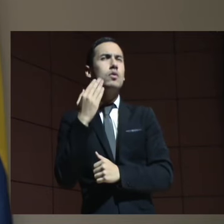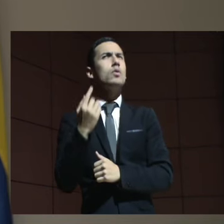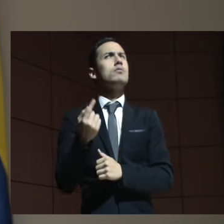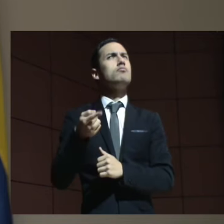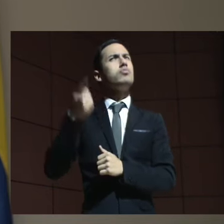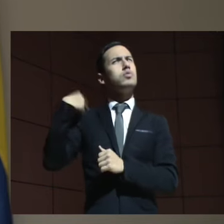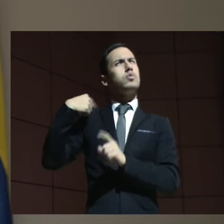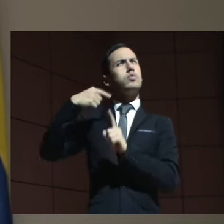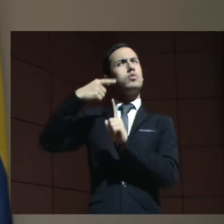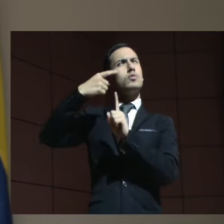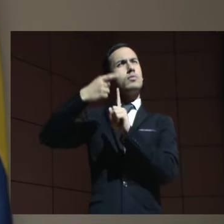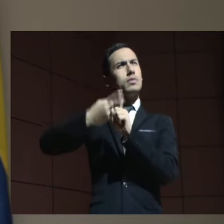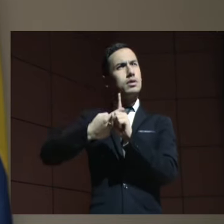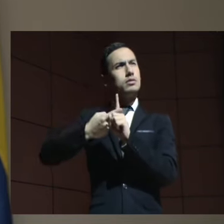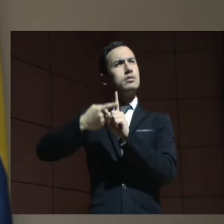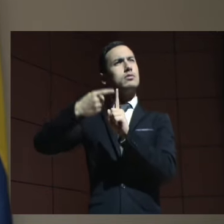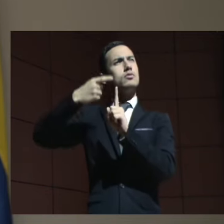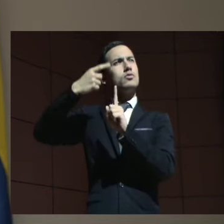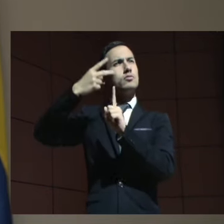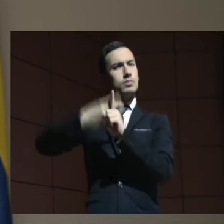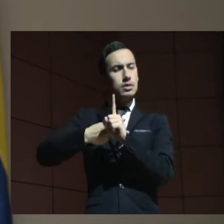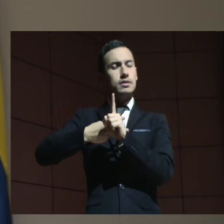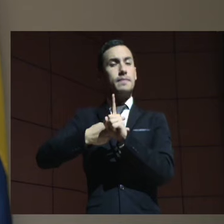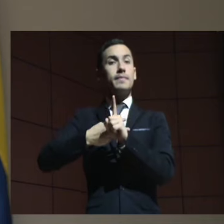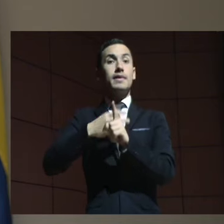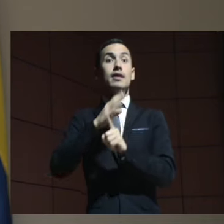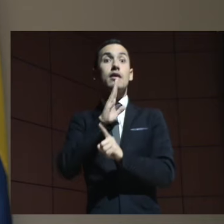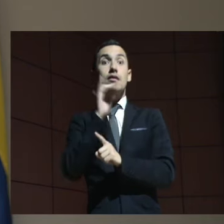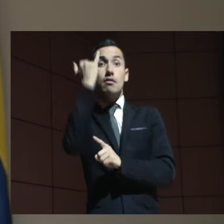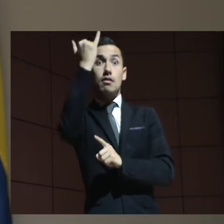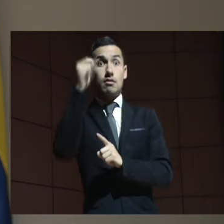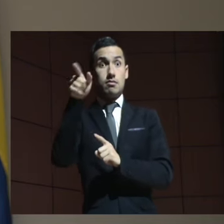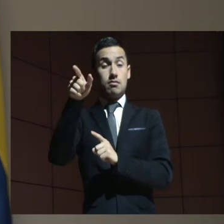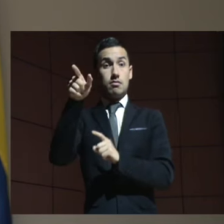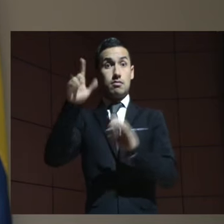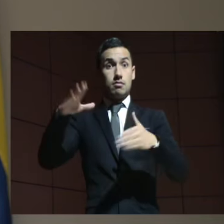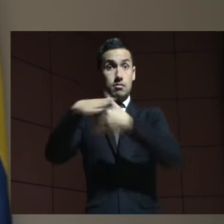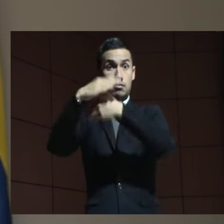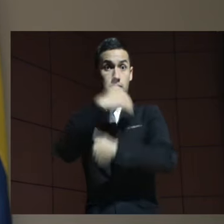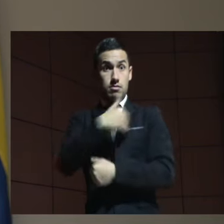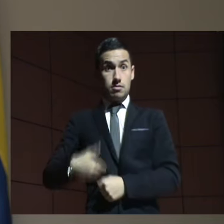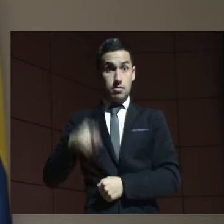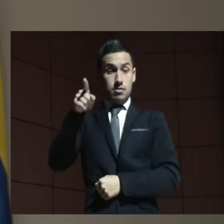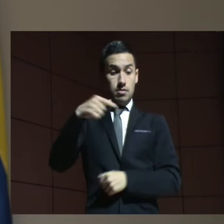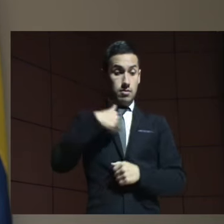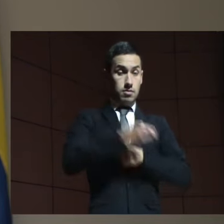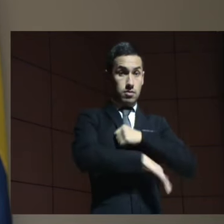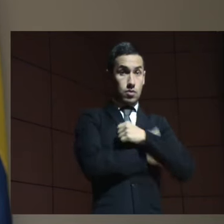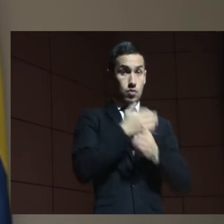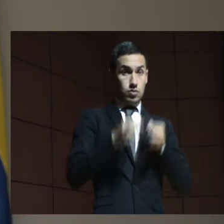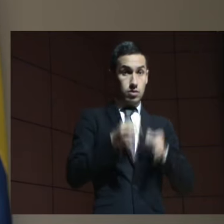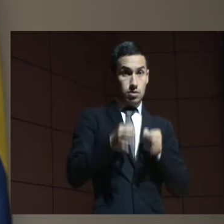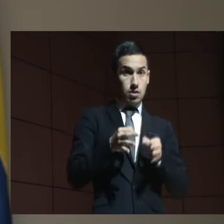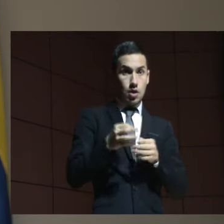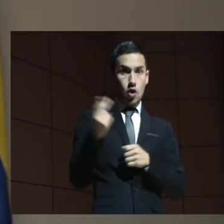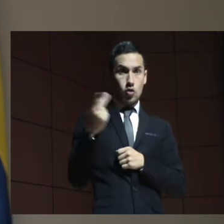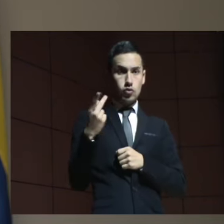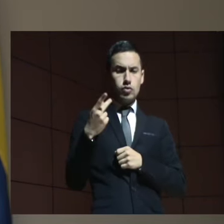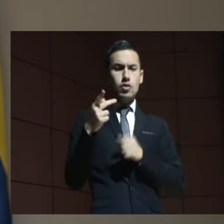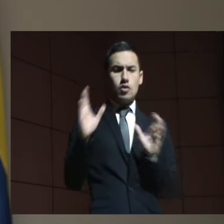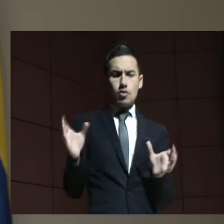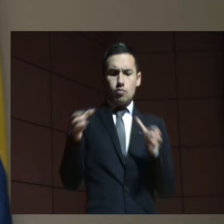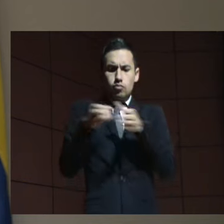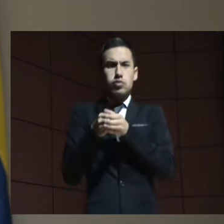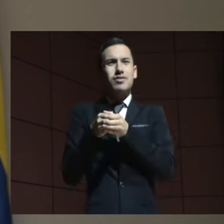Hace un mes, tal vez dos meses, por iniciativa de la Presidencia de la República y del Ministerio de